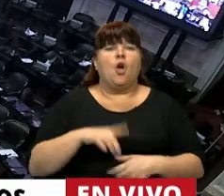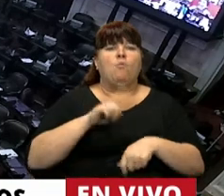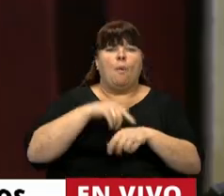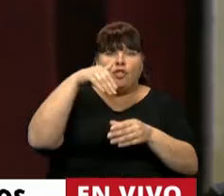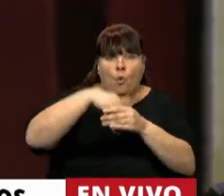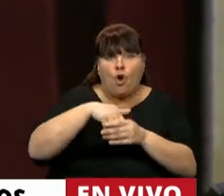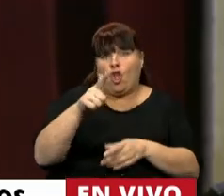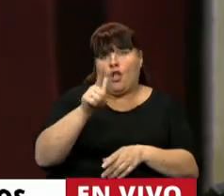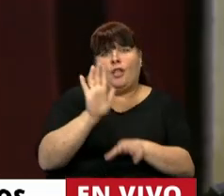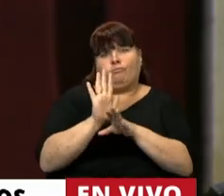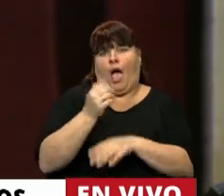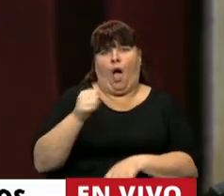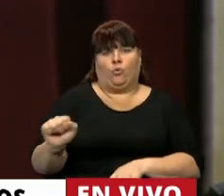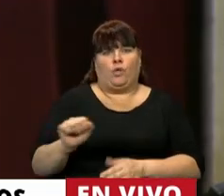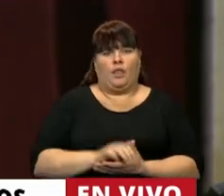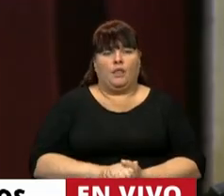Ausente a la hora de votar.